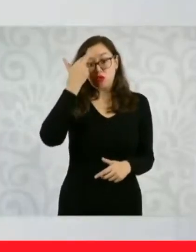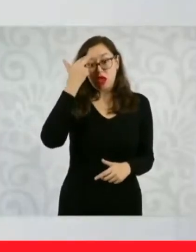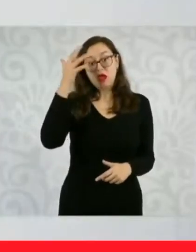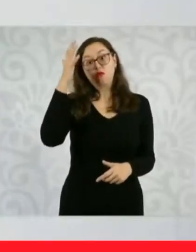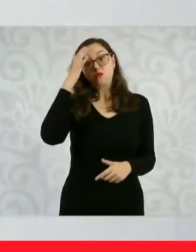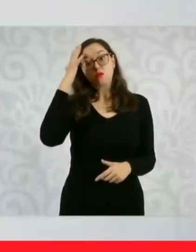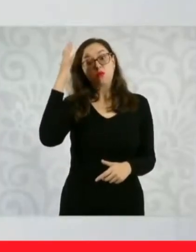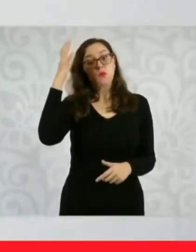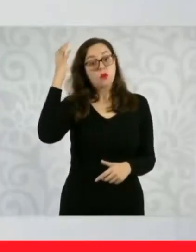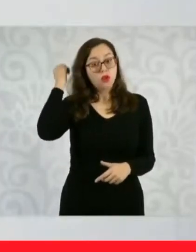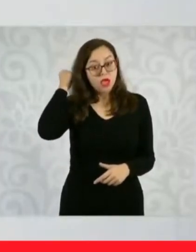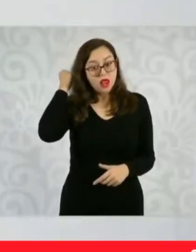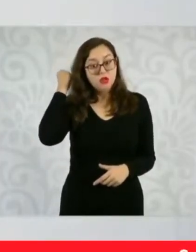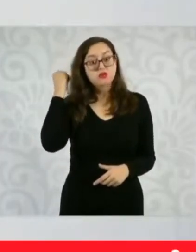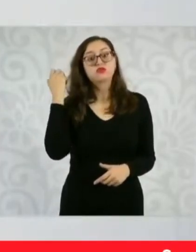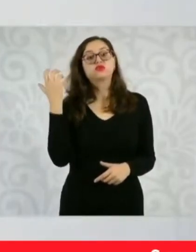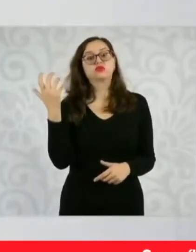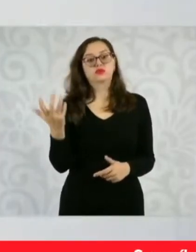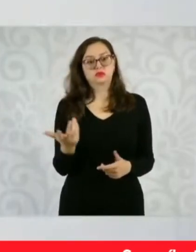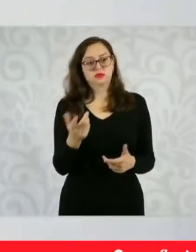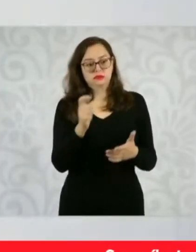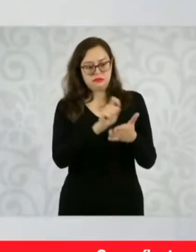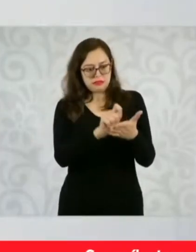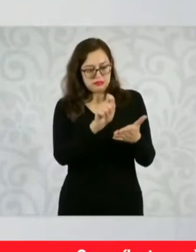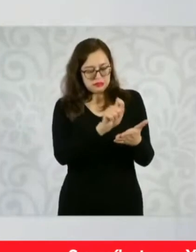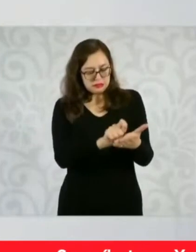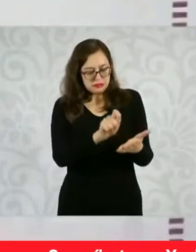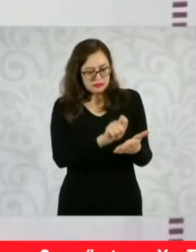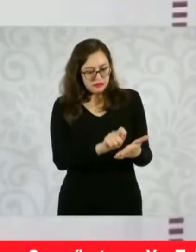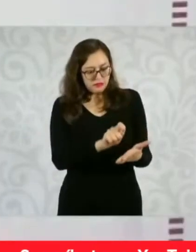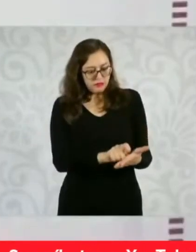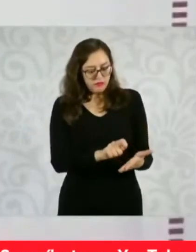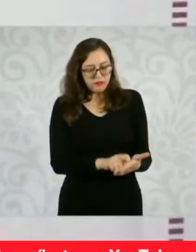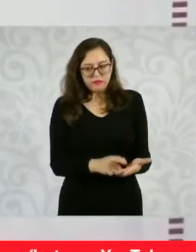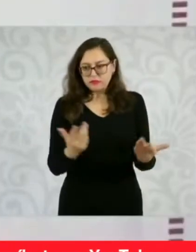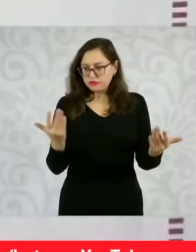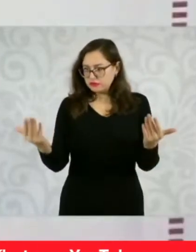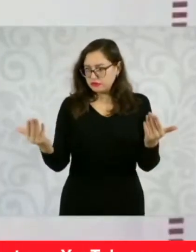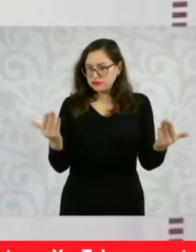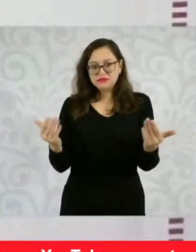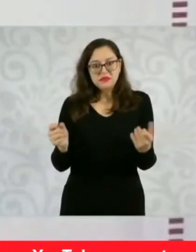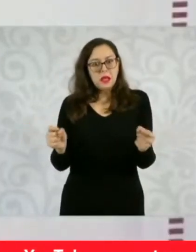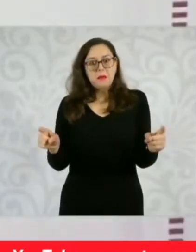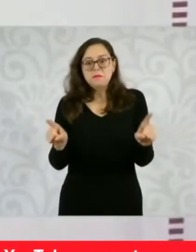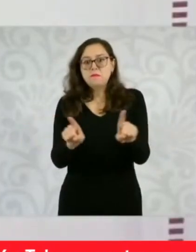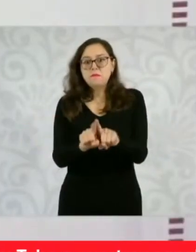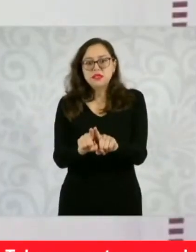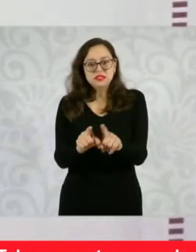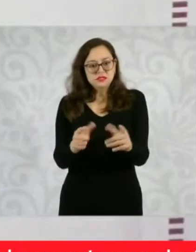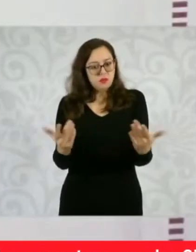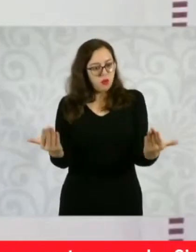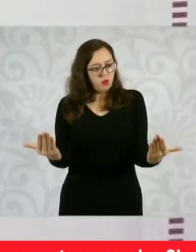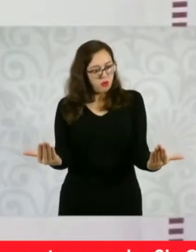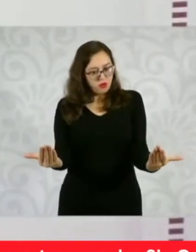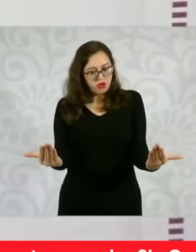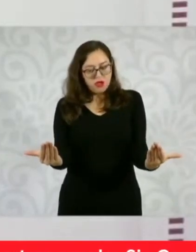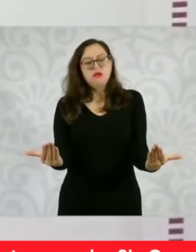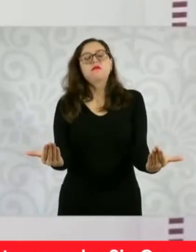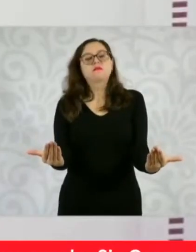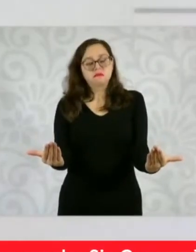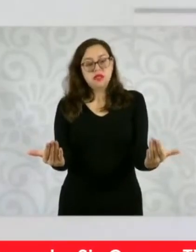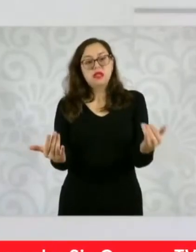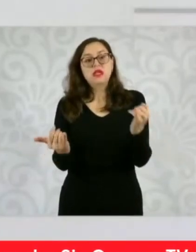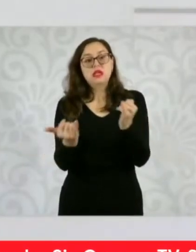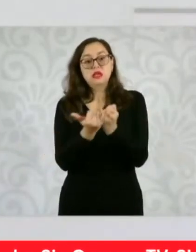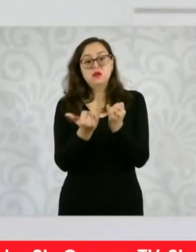en Los Sentimientos de la Nación, el equiparable y con mucho más profundidad que la Carta de los